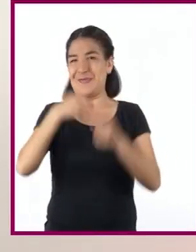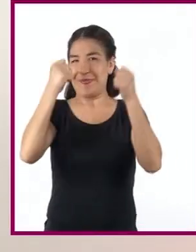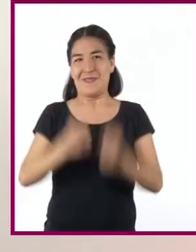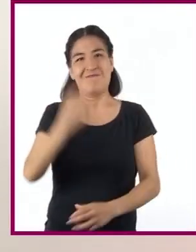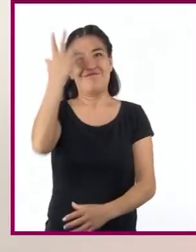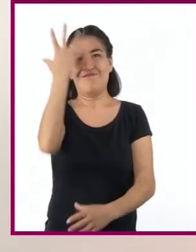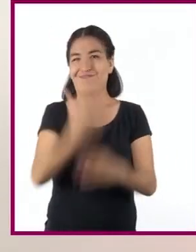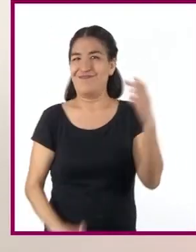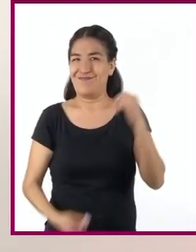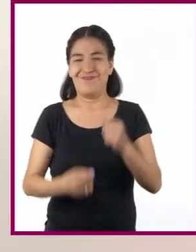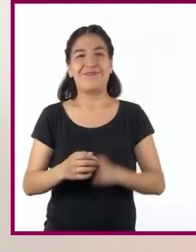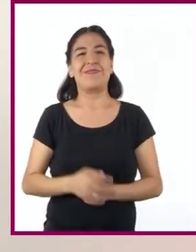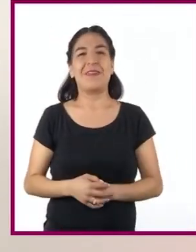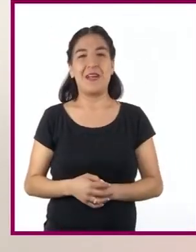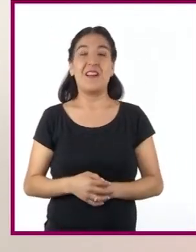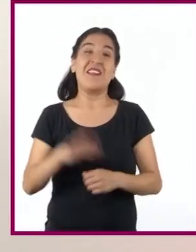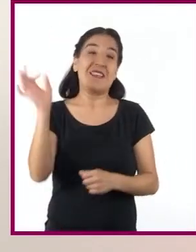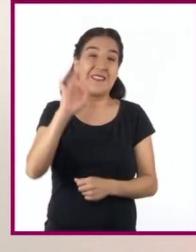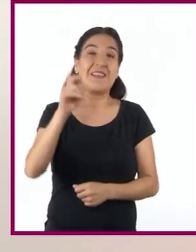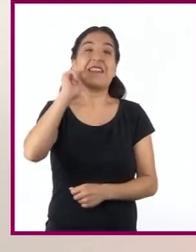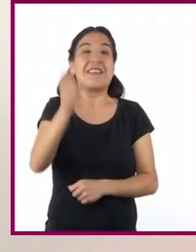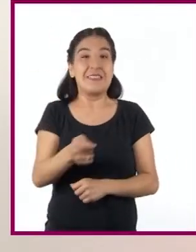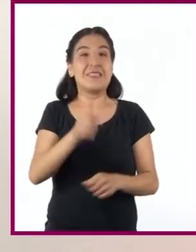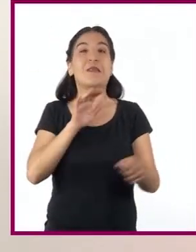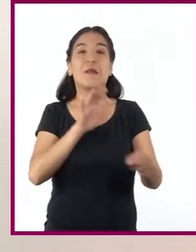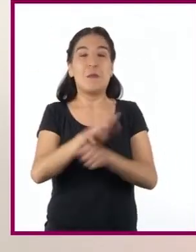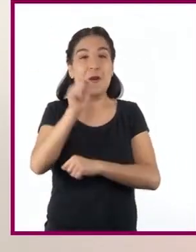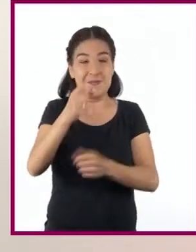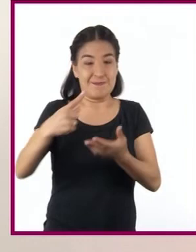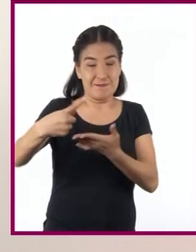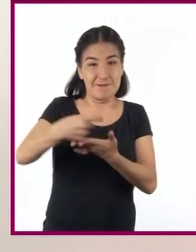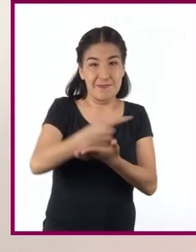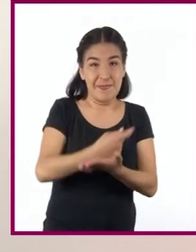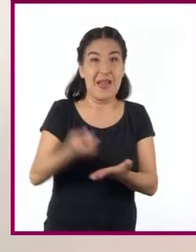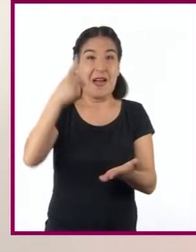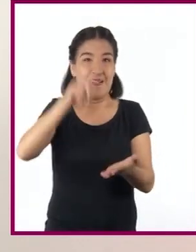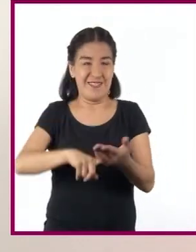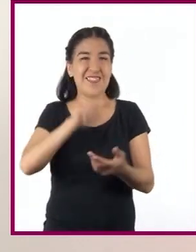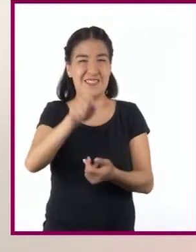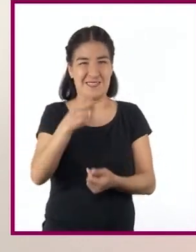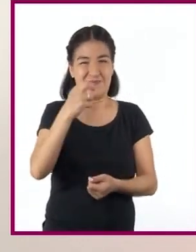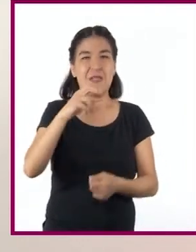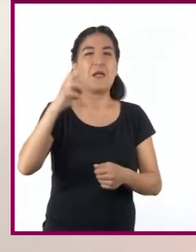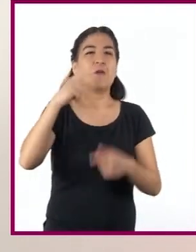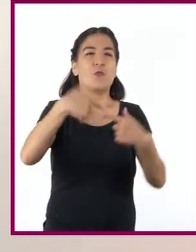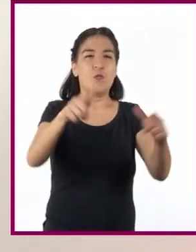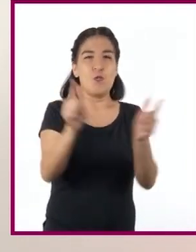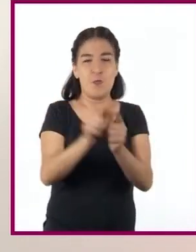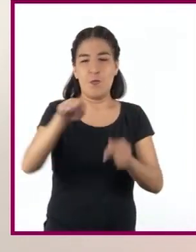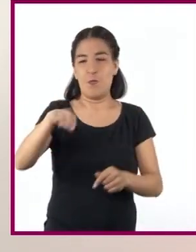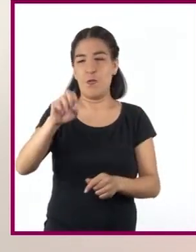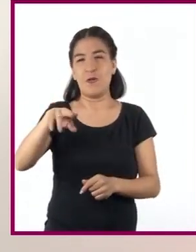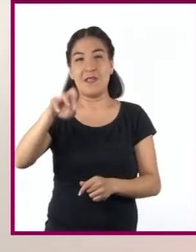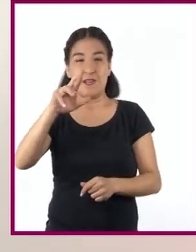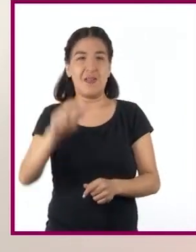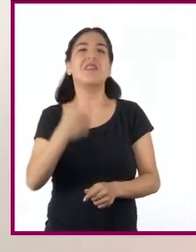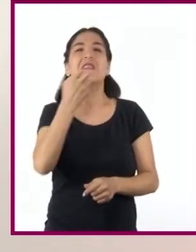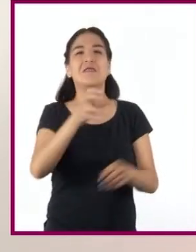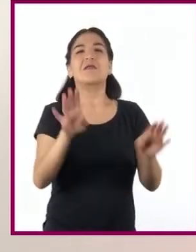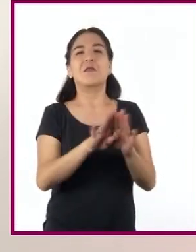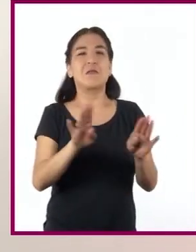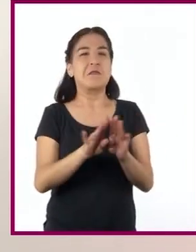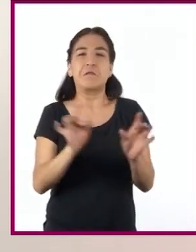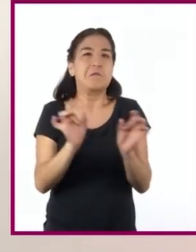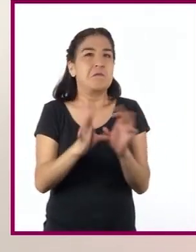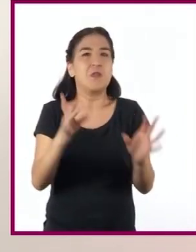Aunque las bacterias y muchos otros organismos que pertenecen al reino Monera se reproducen asexualmente.